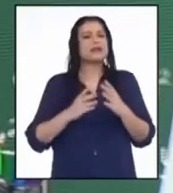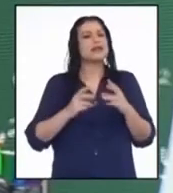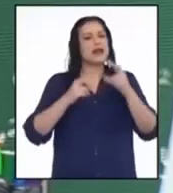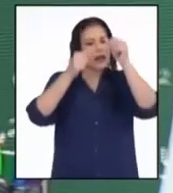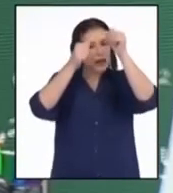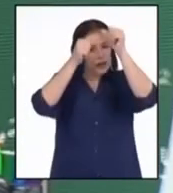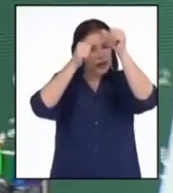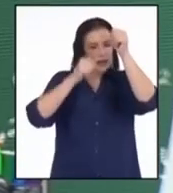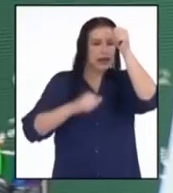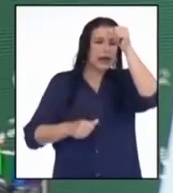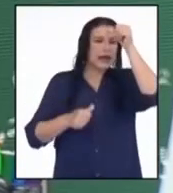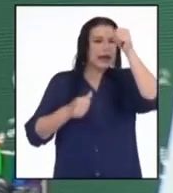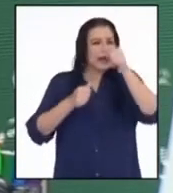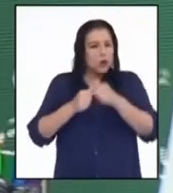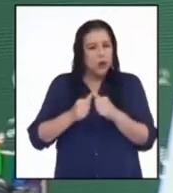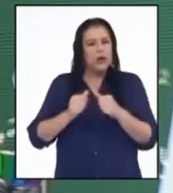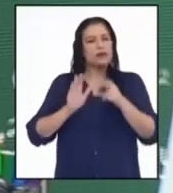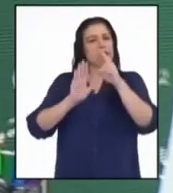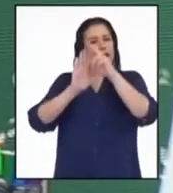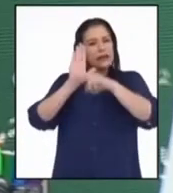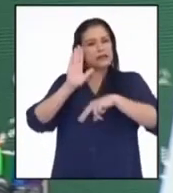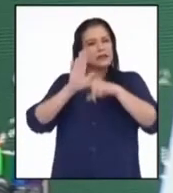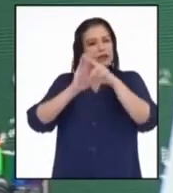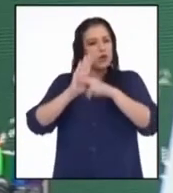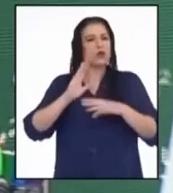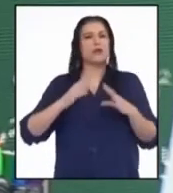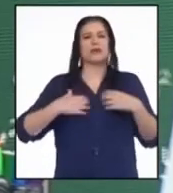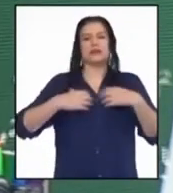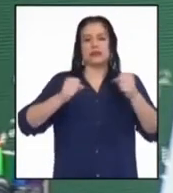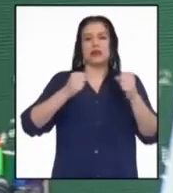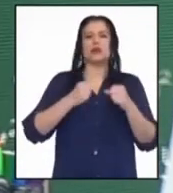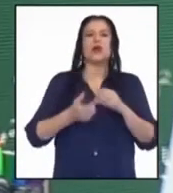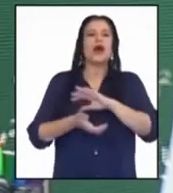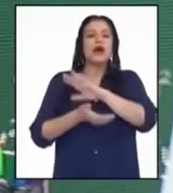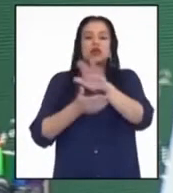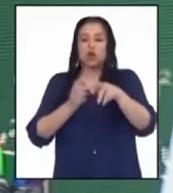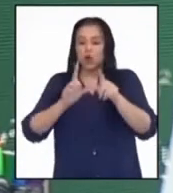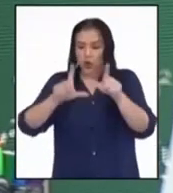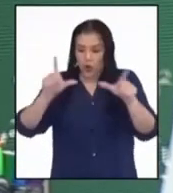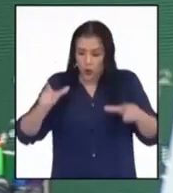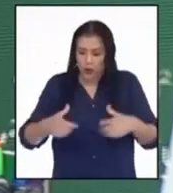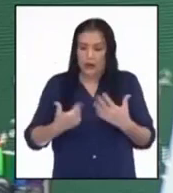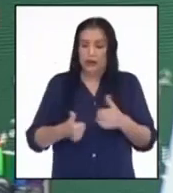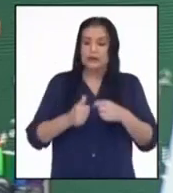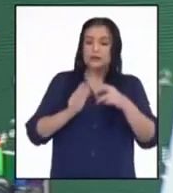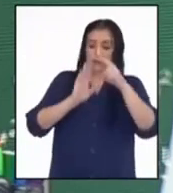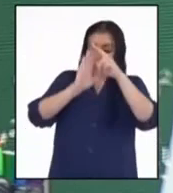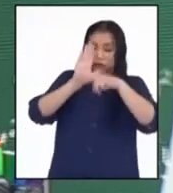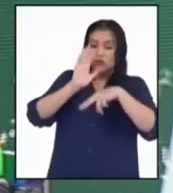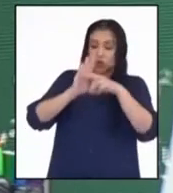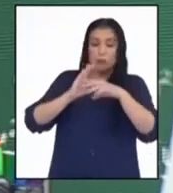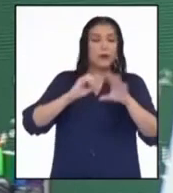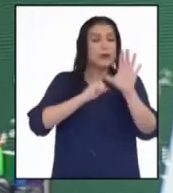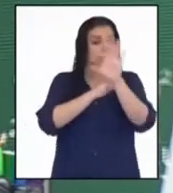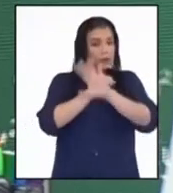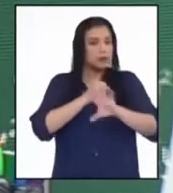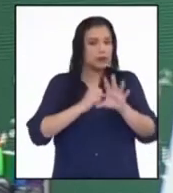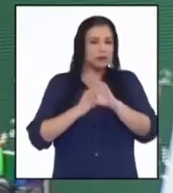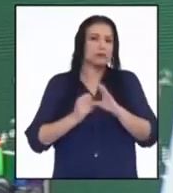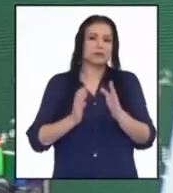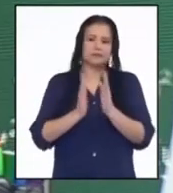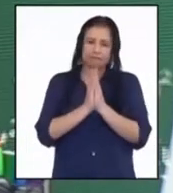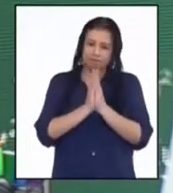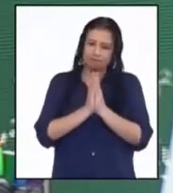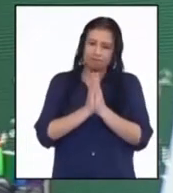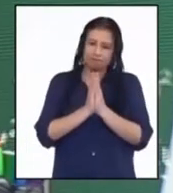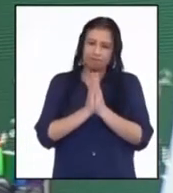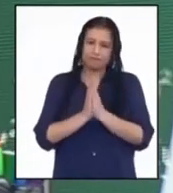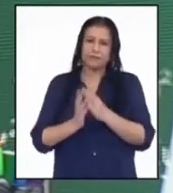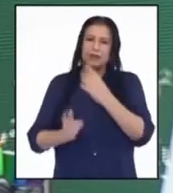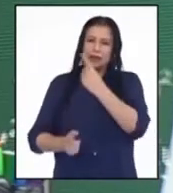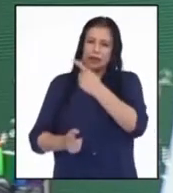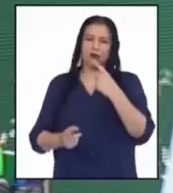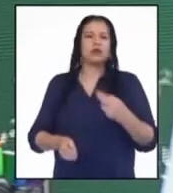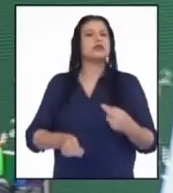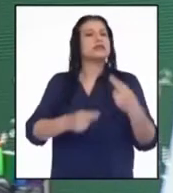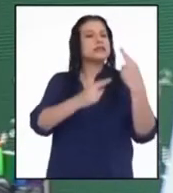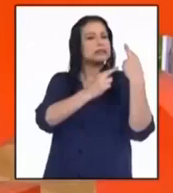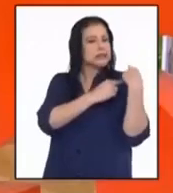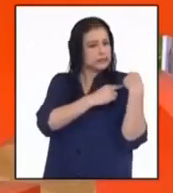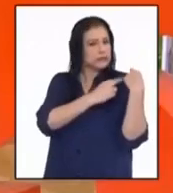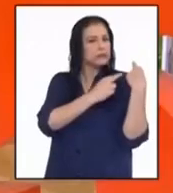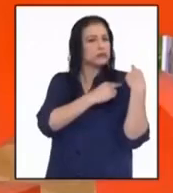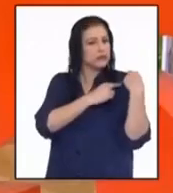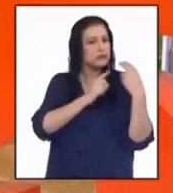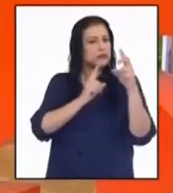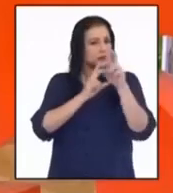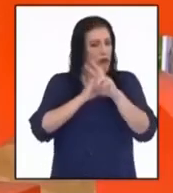los protocolos de salud, yendo solo a los lugares que estén cumpliendo todos los protocolos. Seamos muy, pero muy